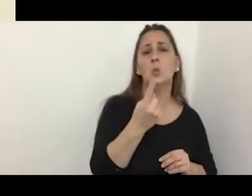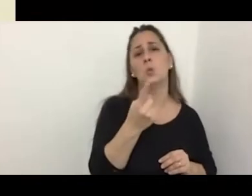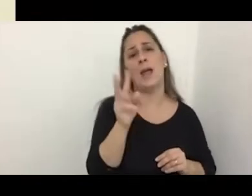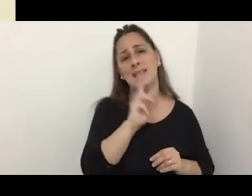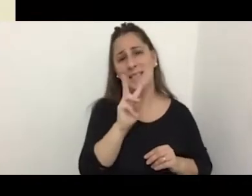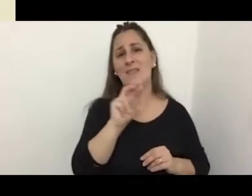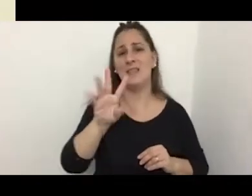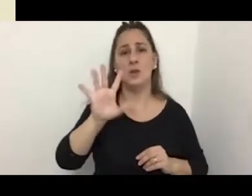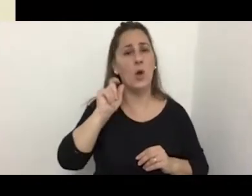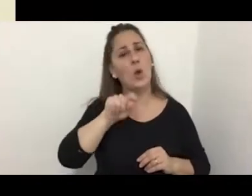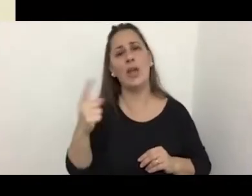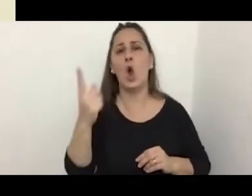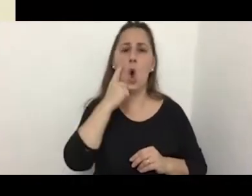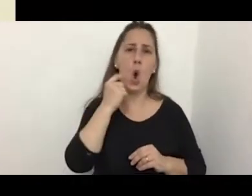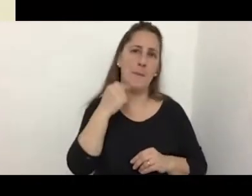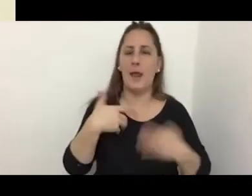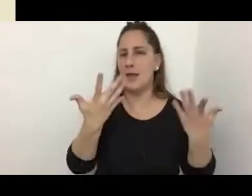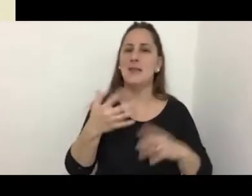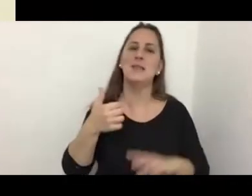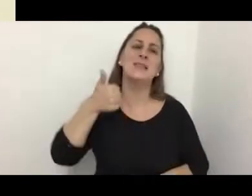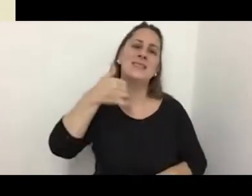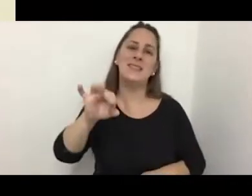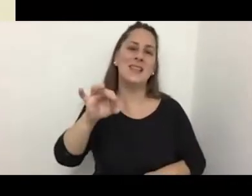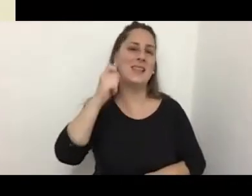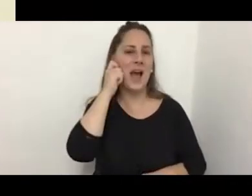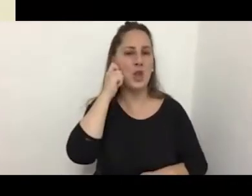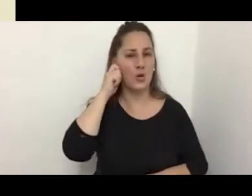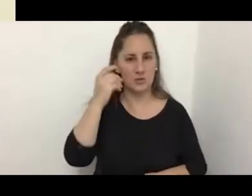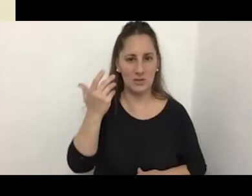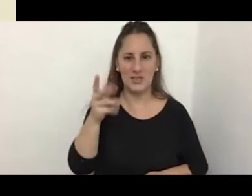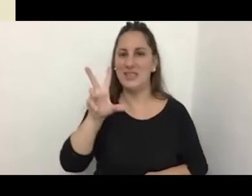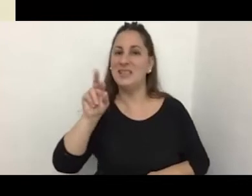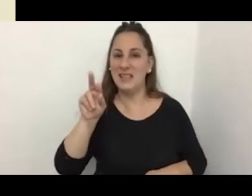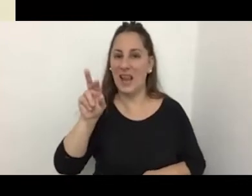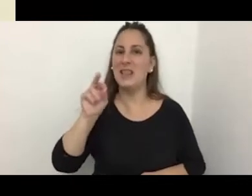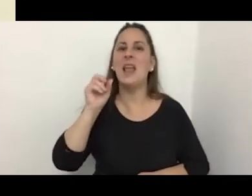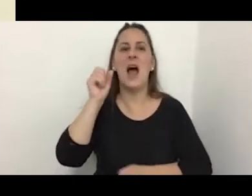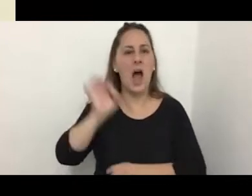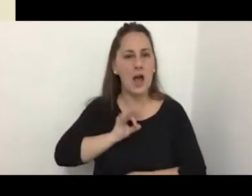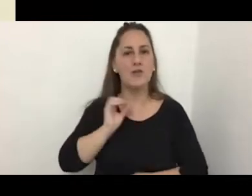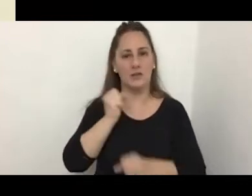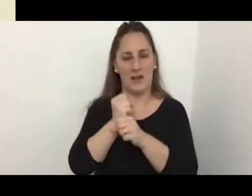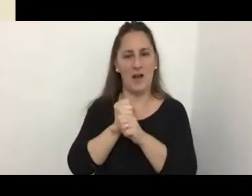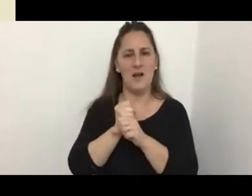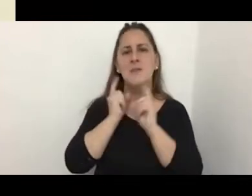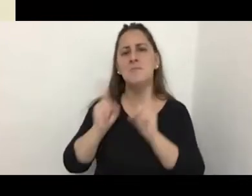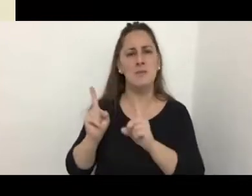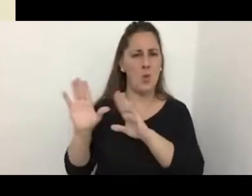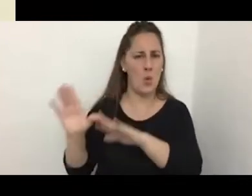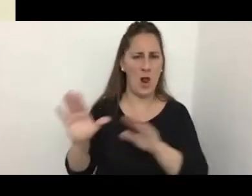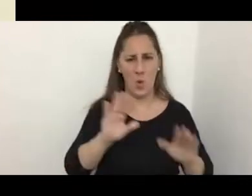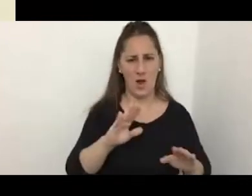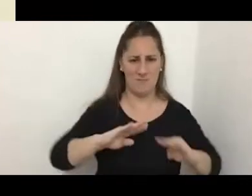años, que a un señor que tenía 60 años de edad y 30 años en la empresa, y eran los mismos ejercicios para los dos. Imaginen